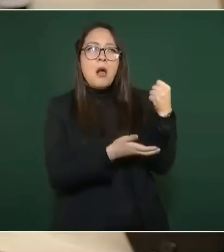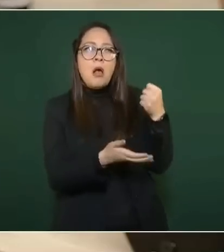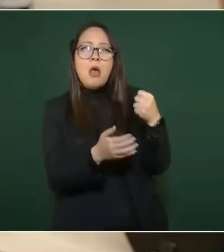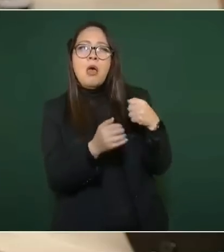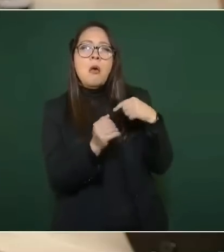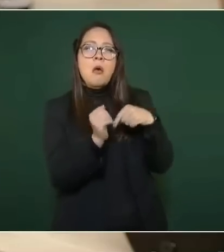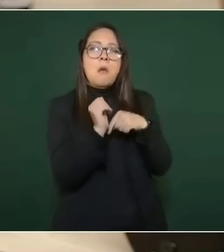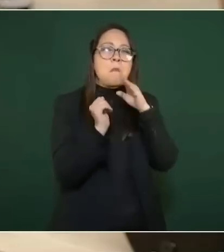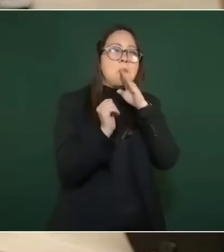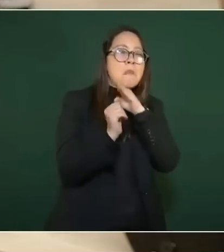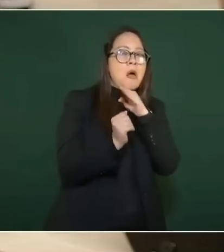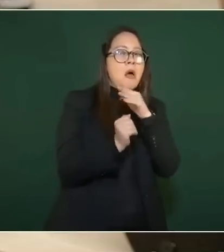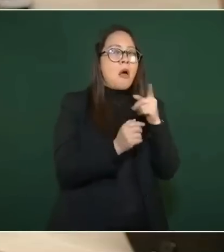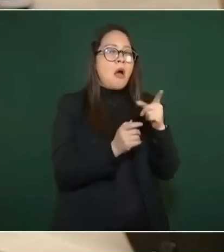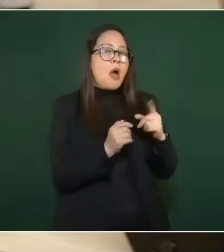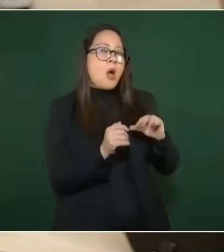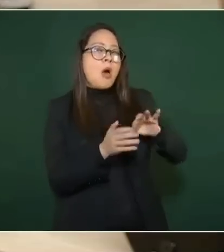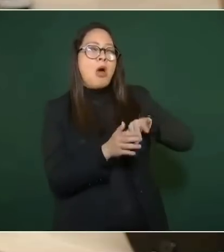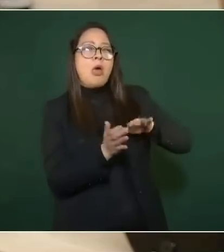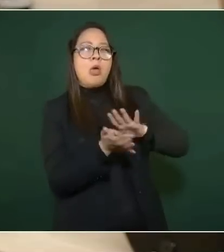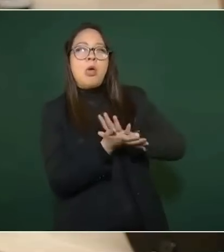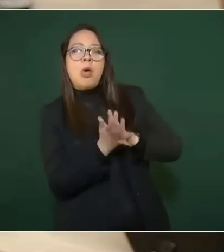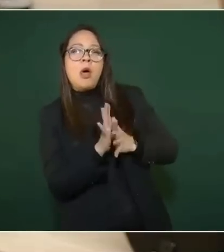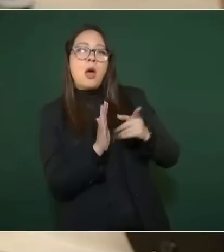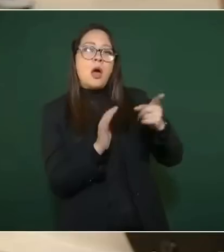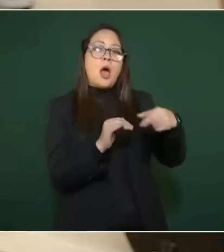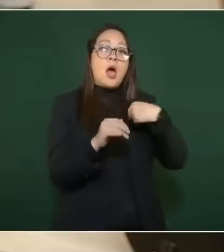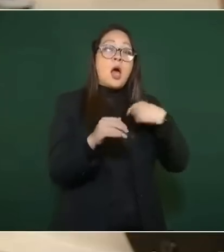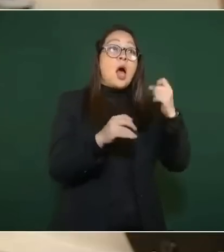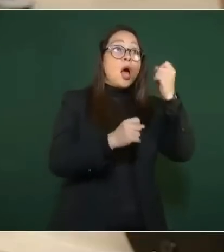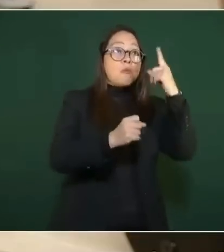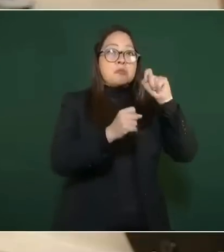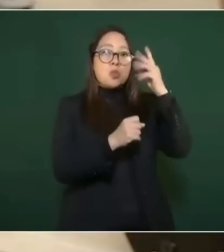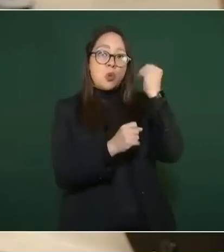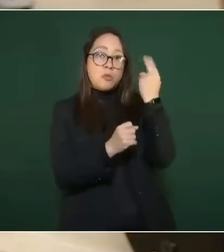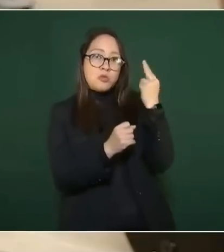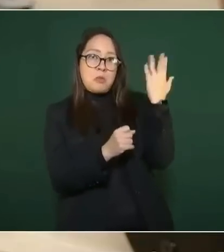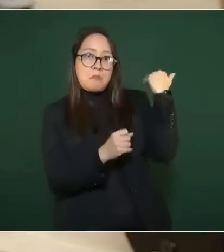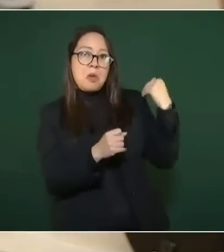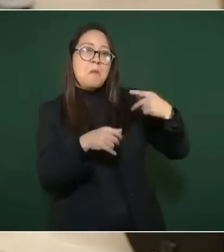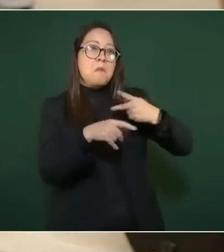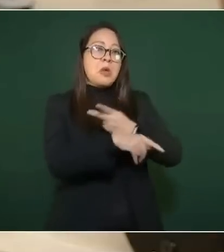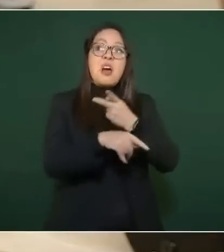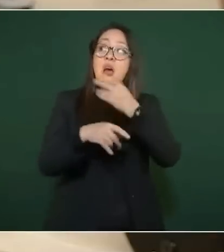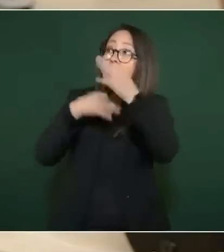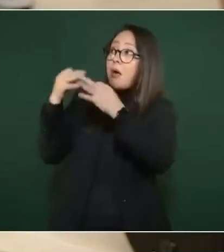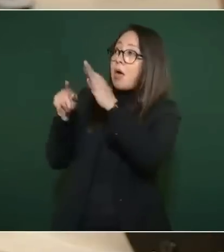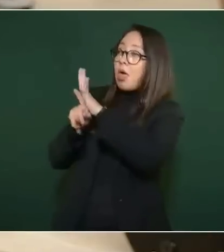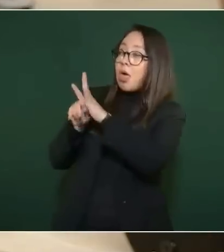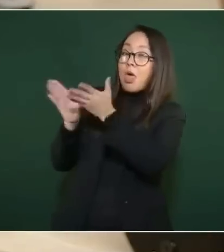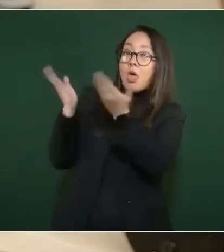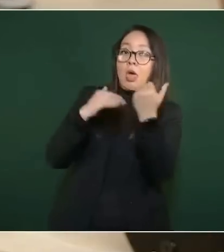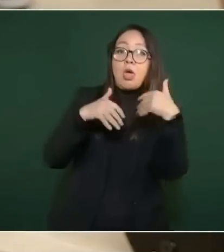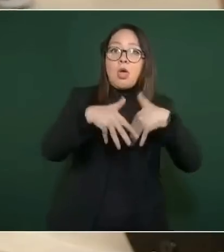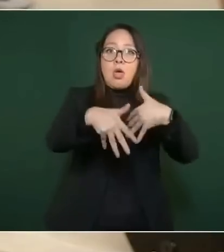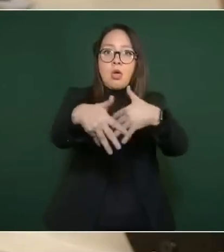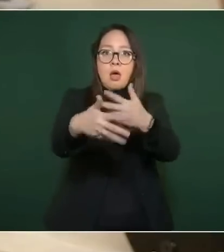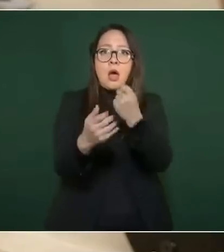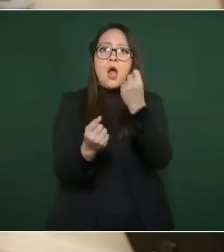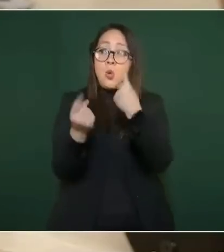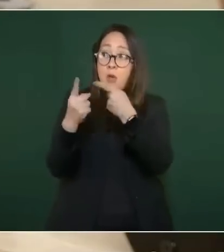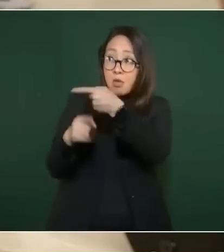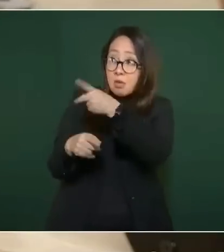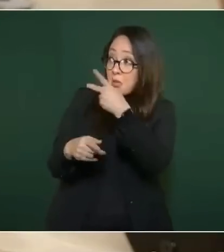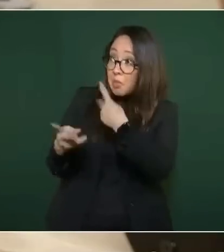27 de noviembre. Acusan coacción, acarreo, amenazas a empleados con respecto de perder su empleo o su